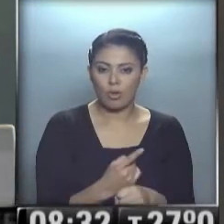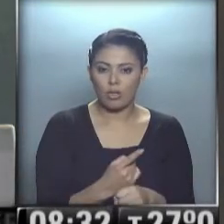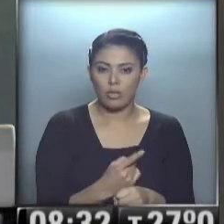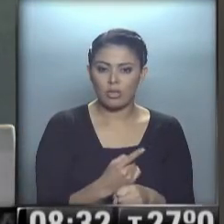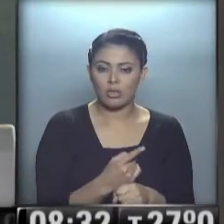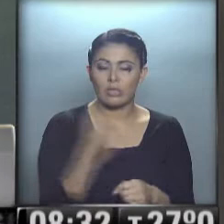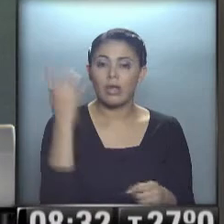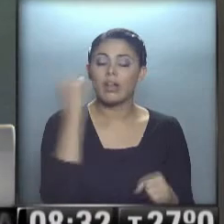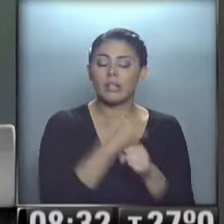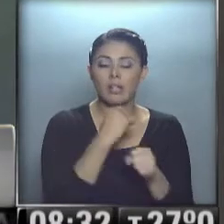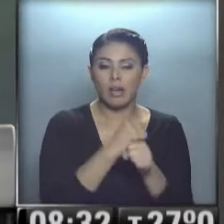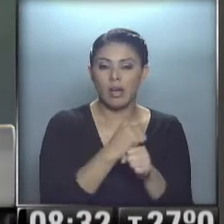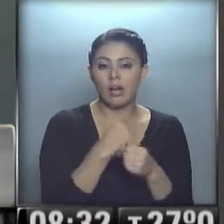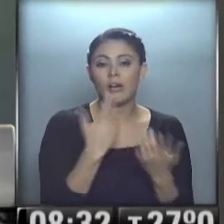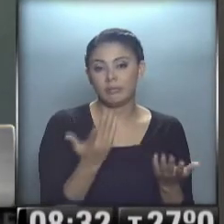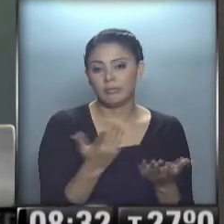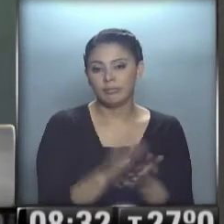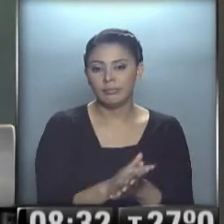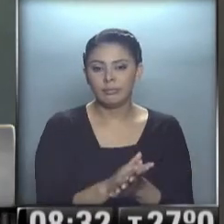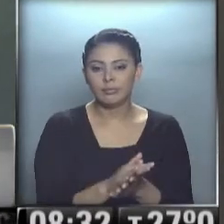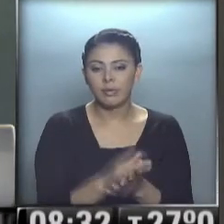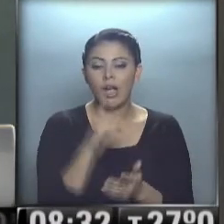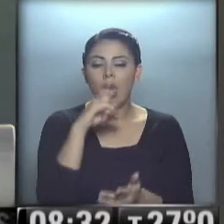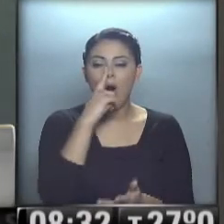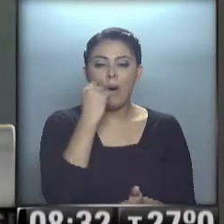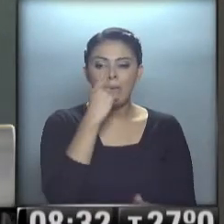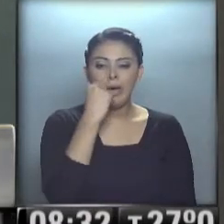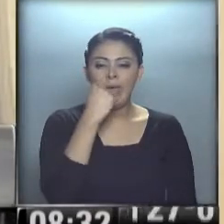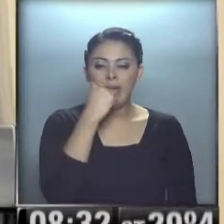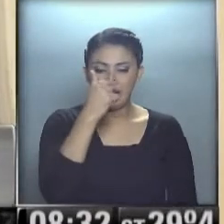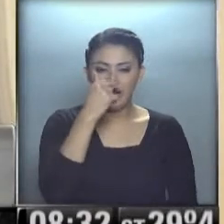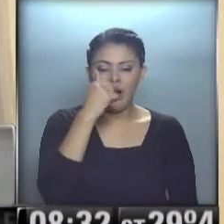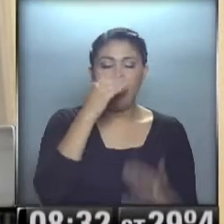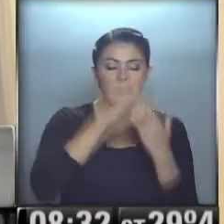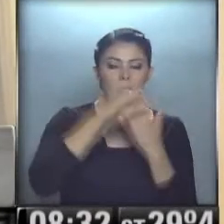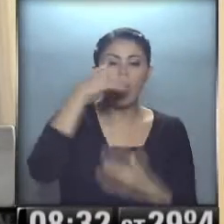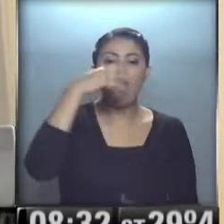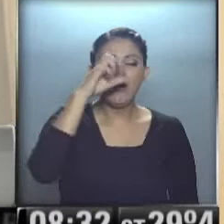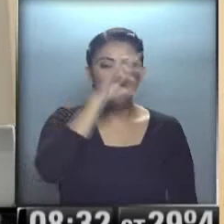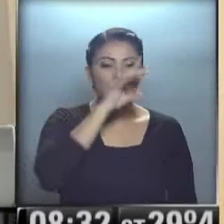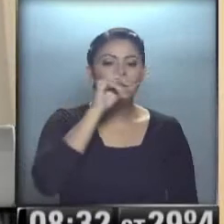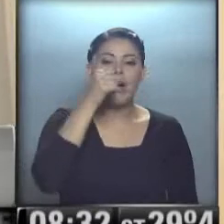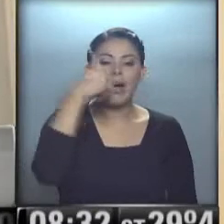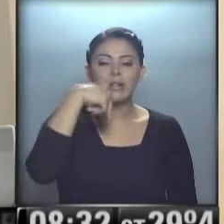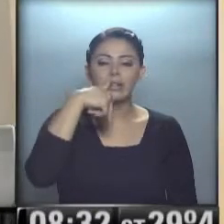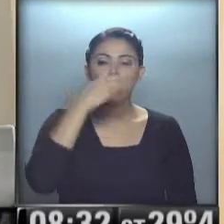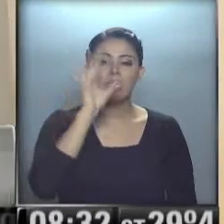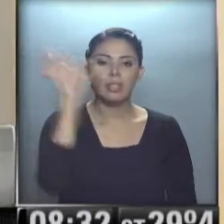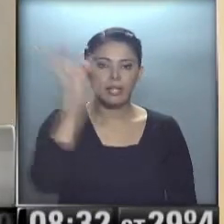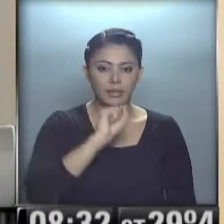ingreso provisto a través de políticas públicas. Ministro, Pedro Noel Romero, de AN Digital, Agencia de